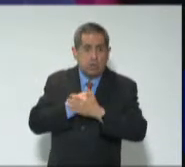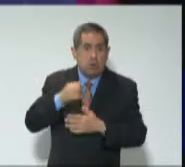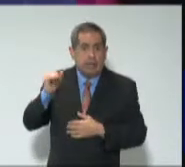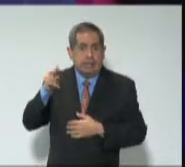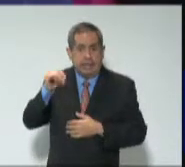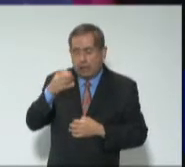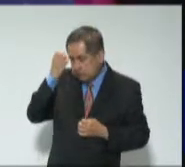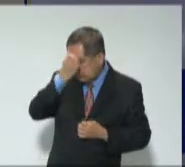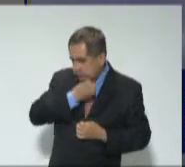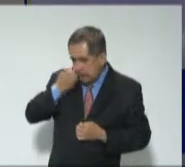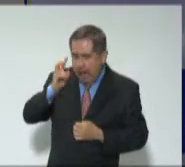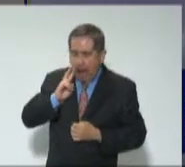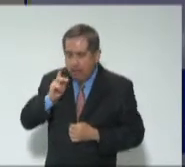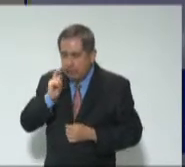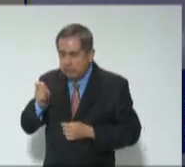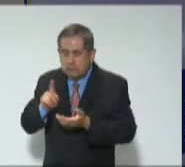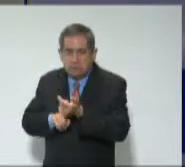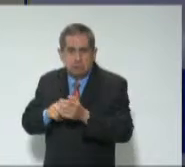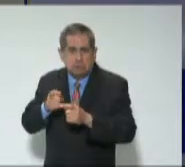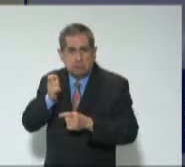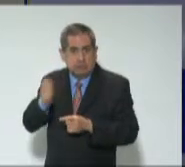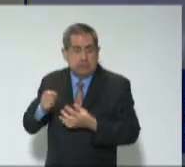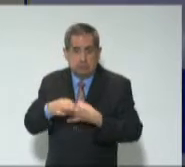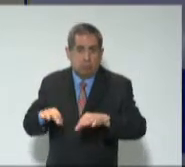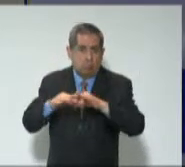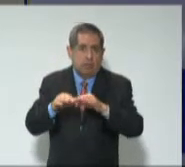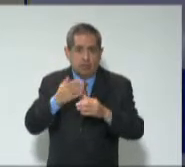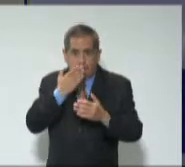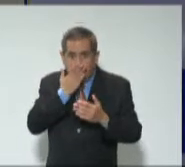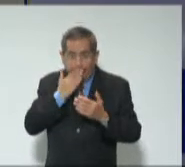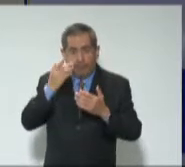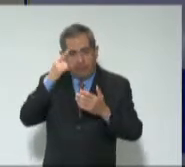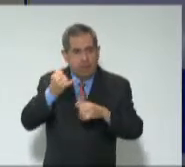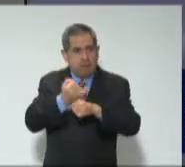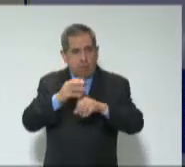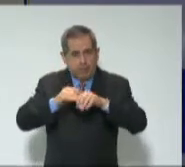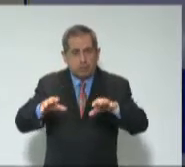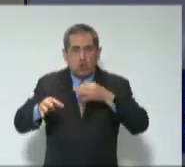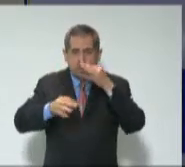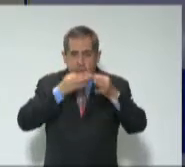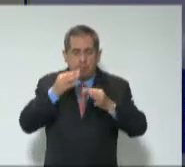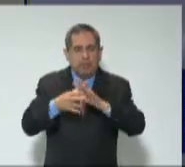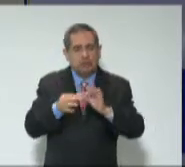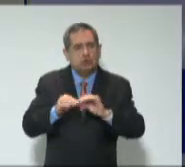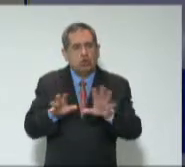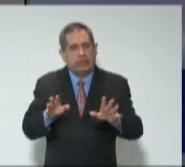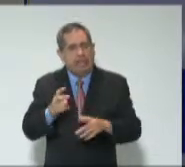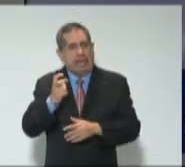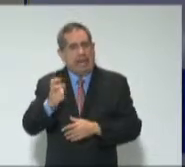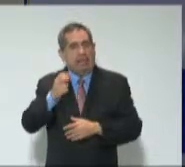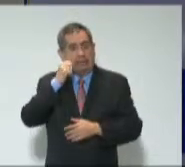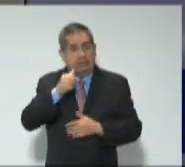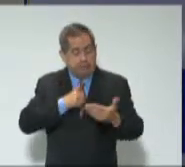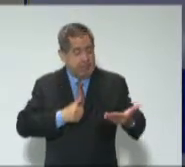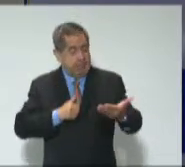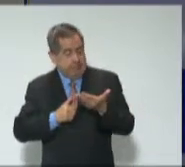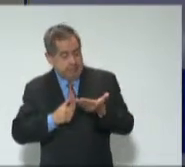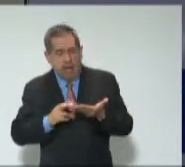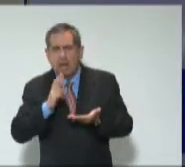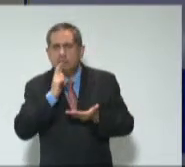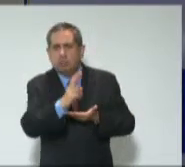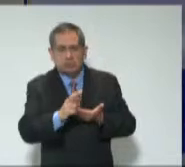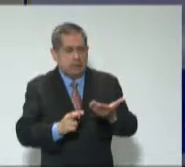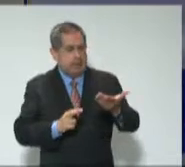inai y procurando satisfacer plenamente la solicitudes de información que nos son presentadas por